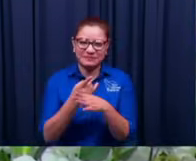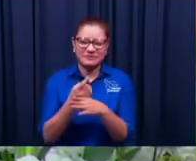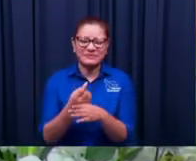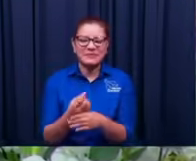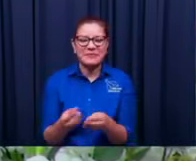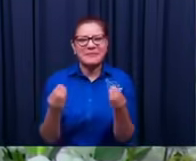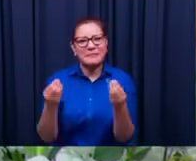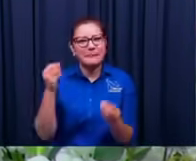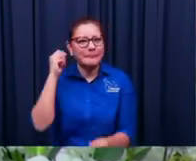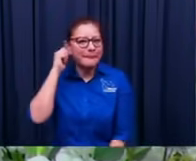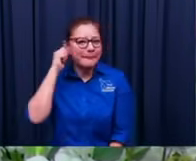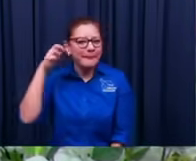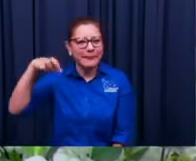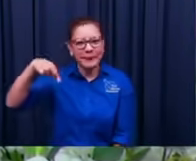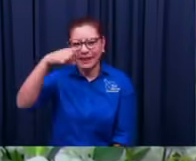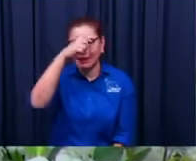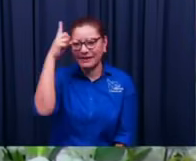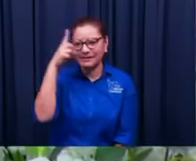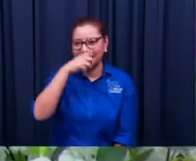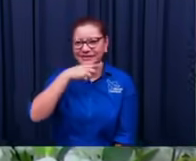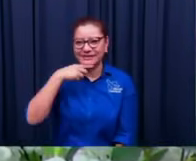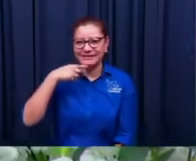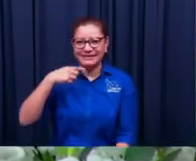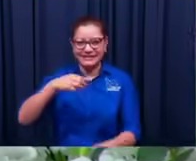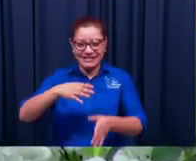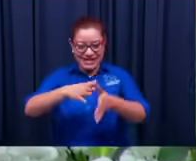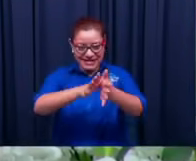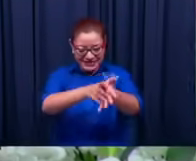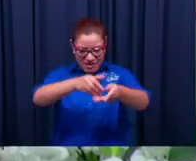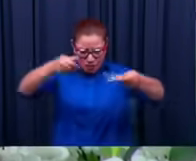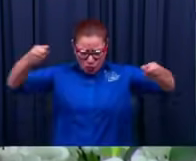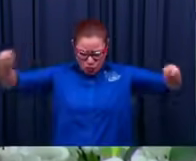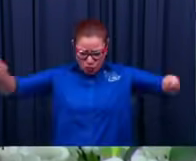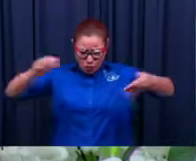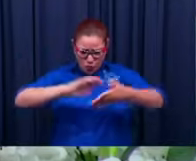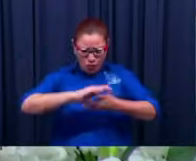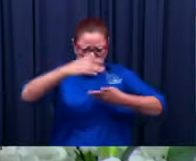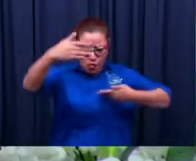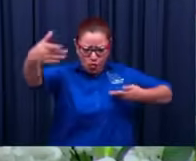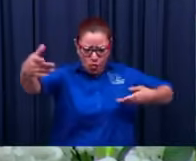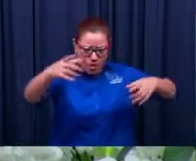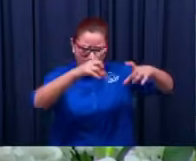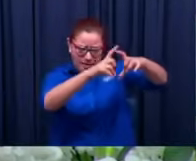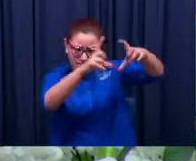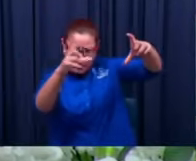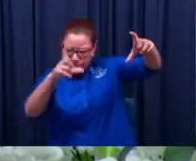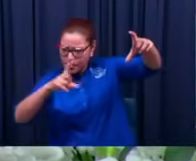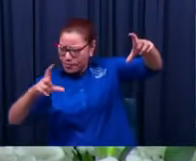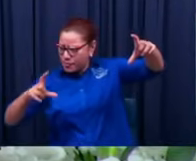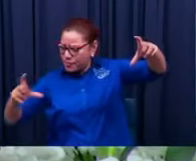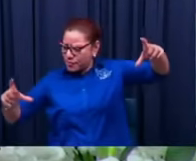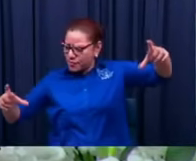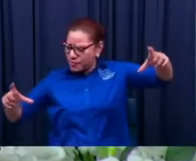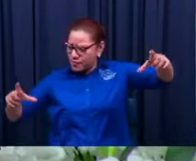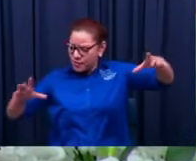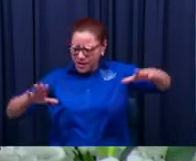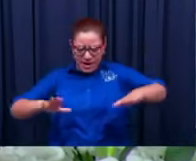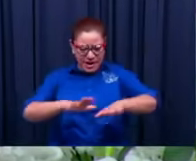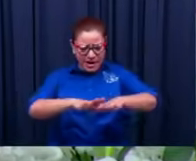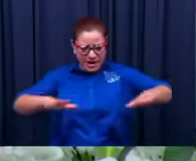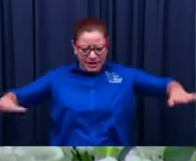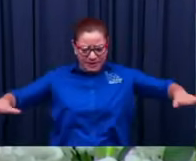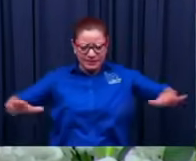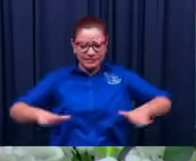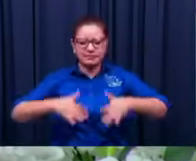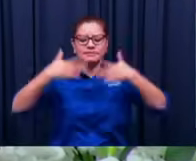Viajábamos a veces con mi familia y comprábamos unos grandes mapas nosotros que desplegábamos en el capó del carro